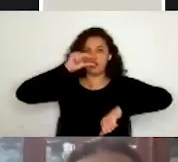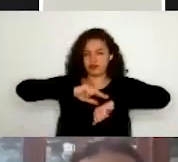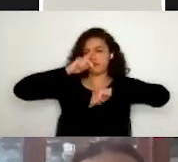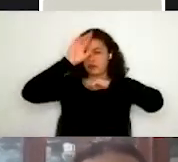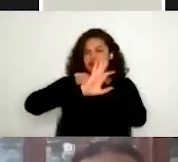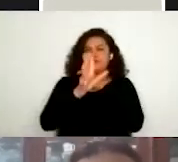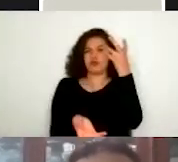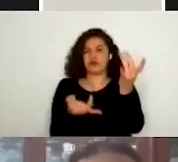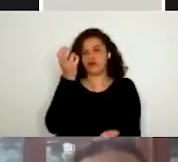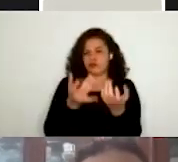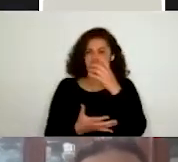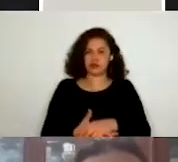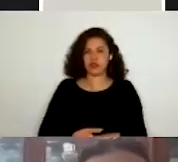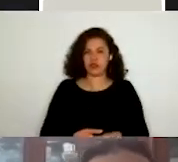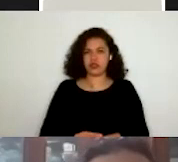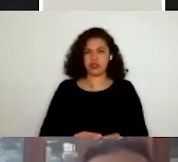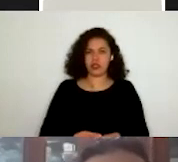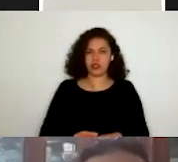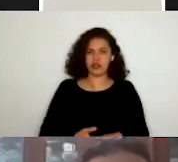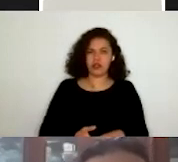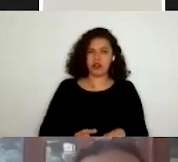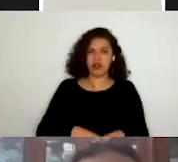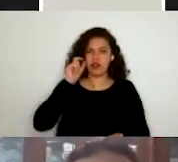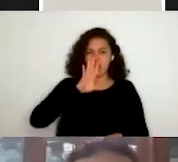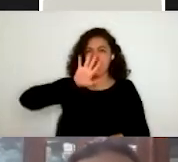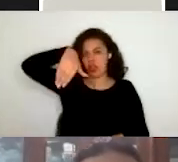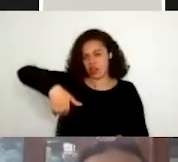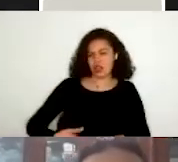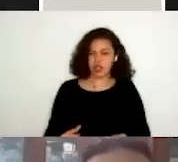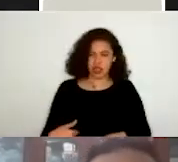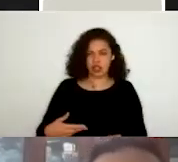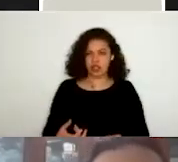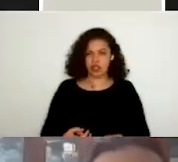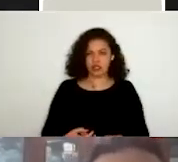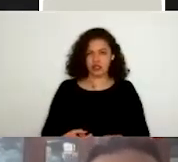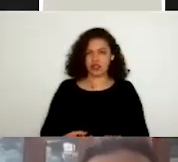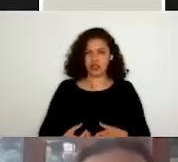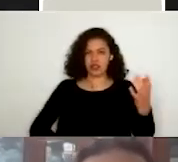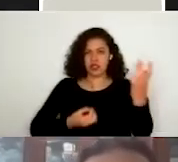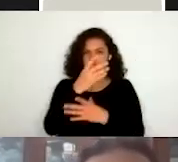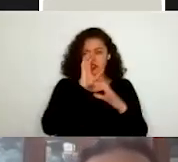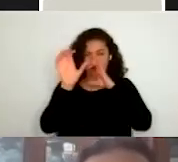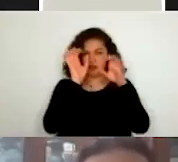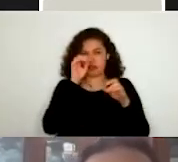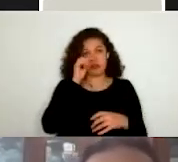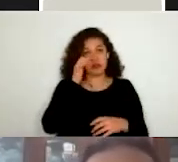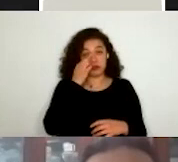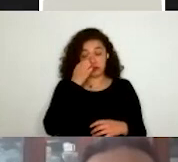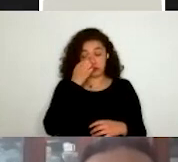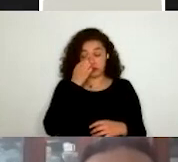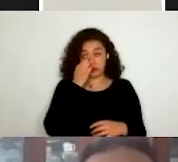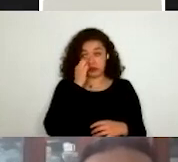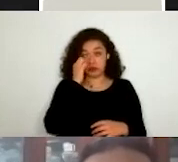combate de incendios, prevención de lesiones accidentales, evacuación y comunicaciones, y